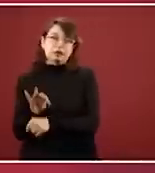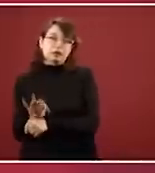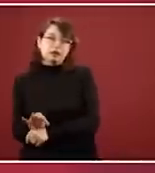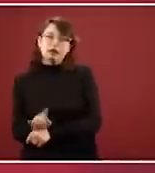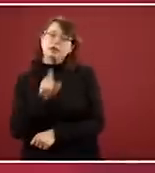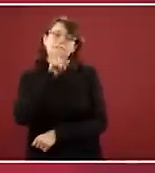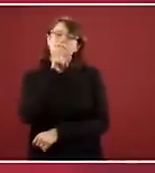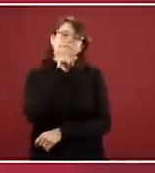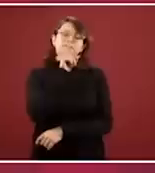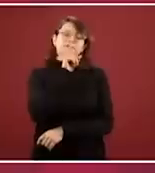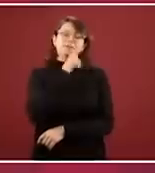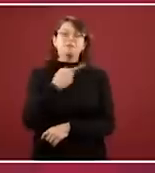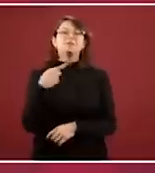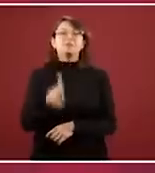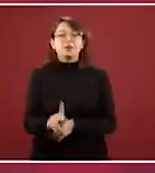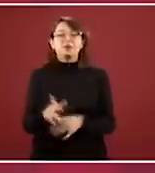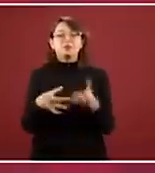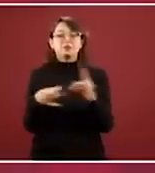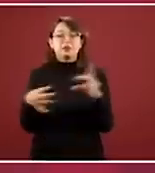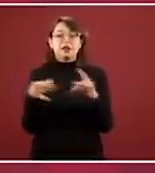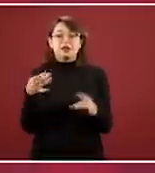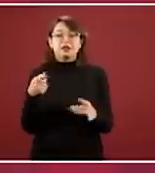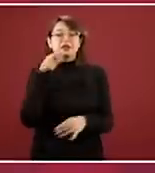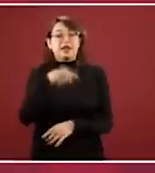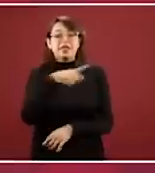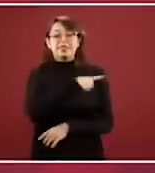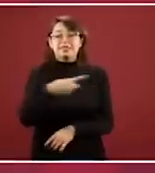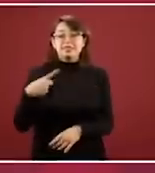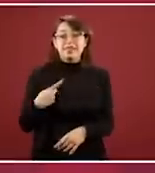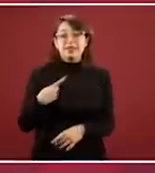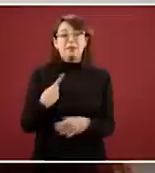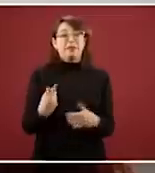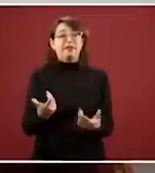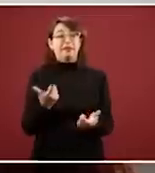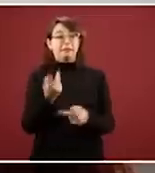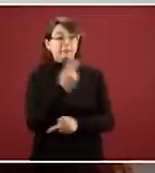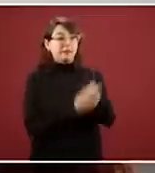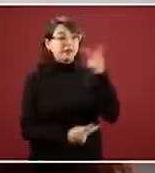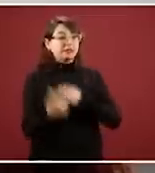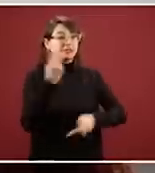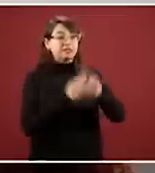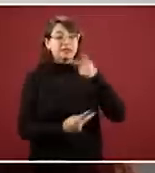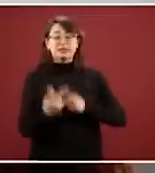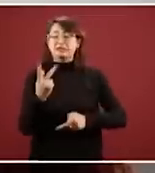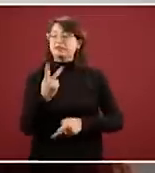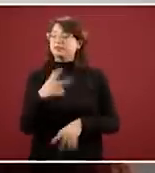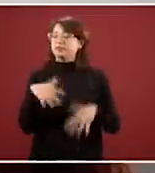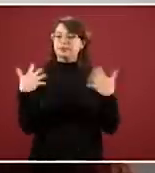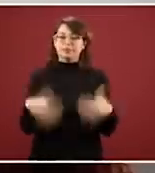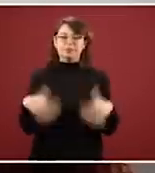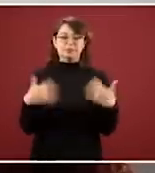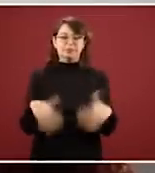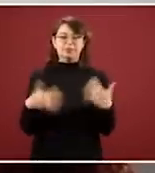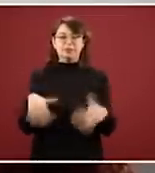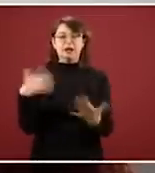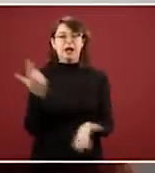es tanta la deuda que tienen que hay veces que no les alcanza ni para pagar la